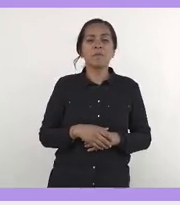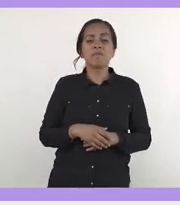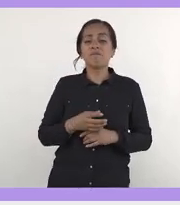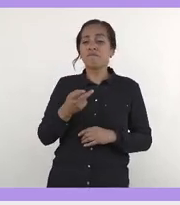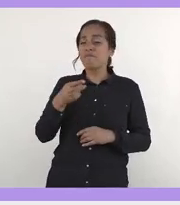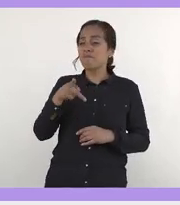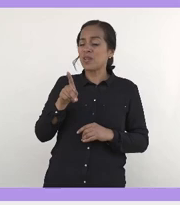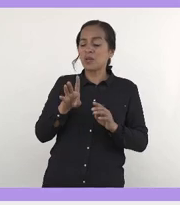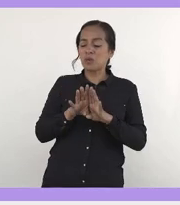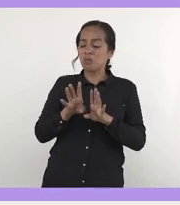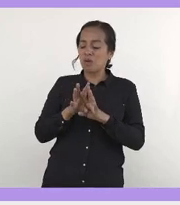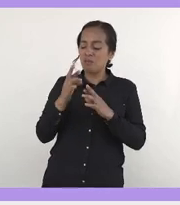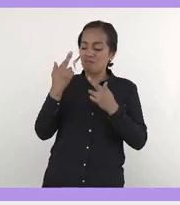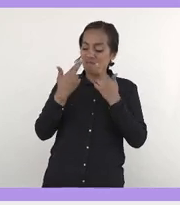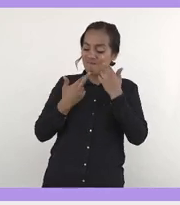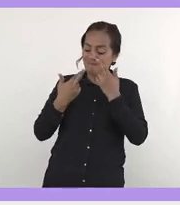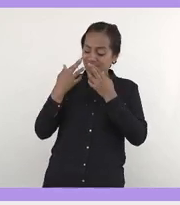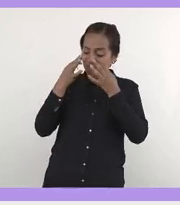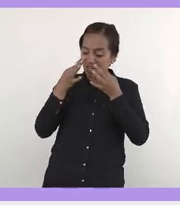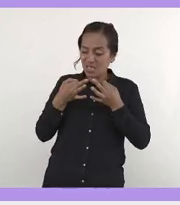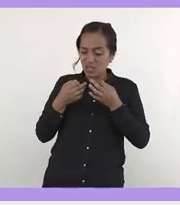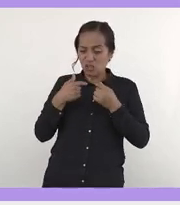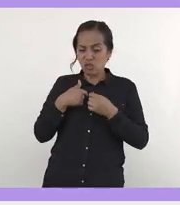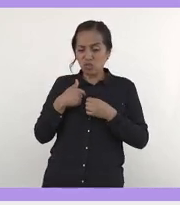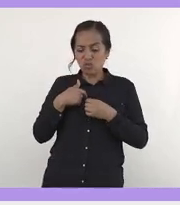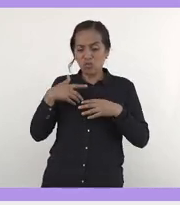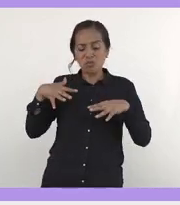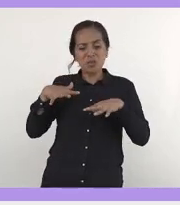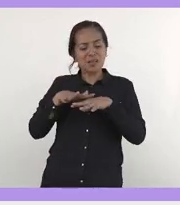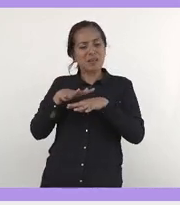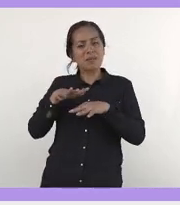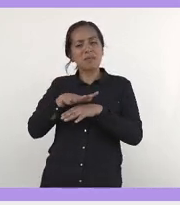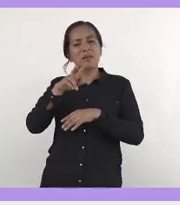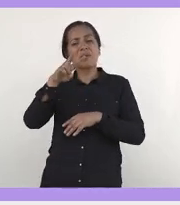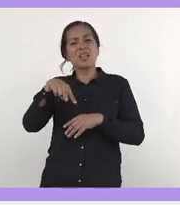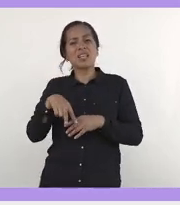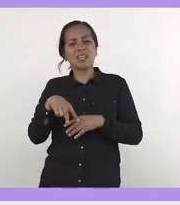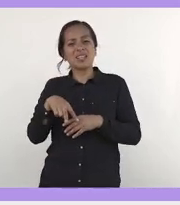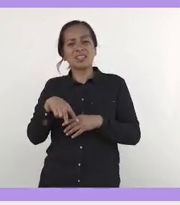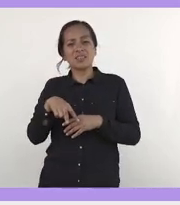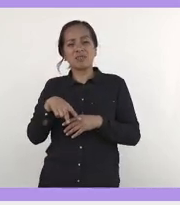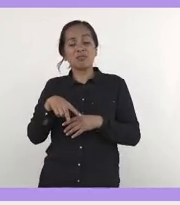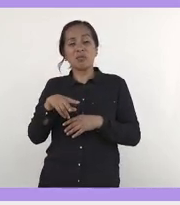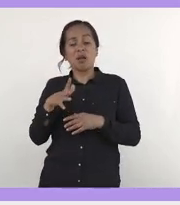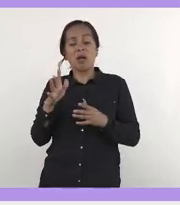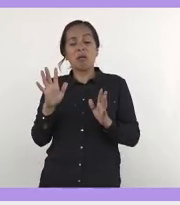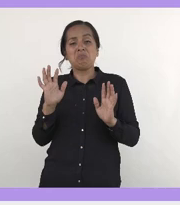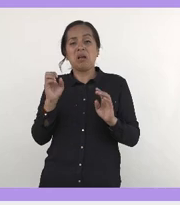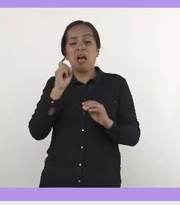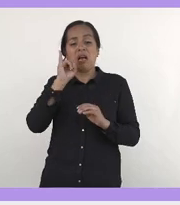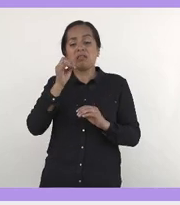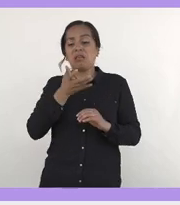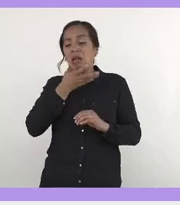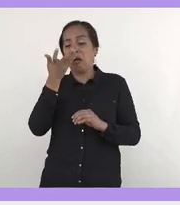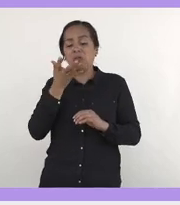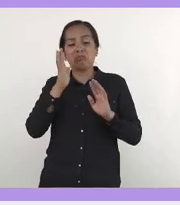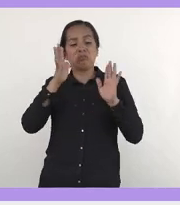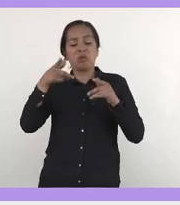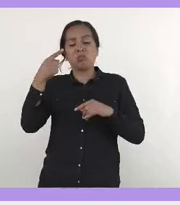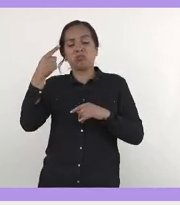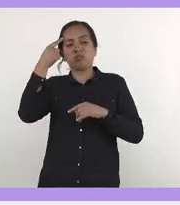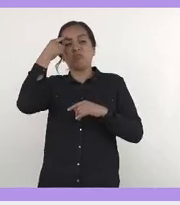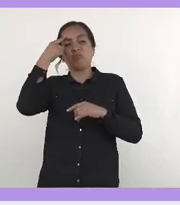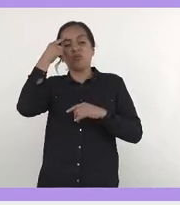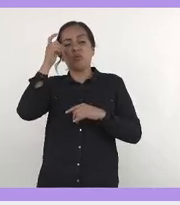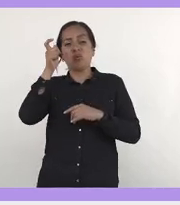como hacer un examen nosotras de que lo voy a cambiar porque no es que no nos damos cuenta porque lo tenemos instalado pero